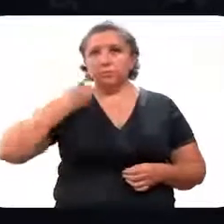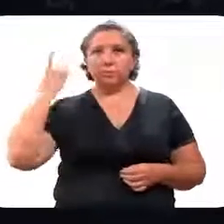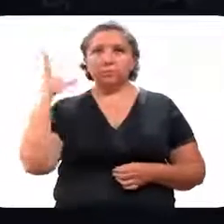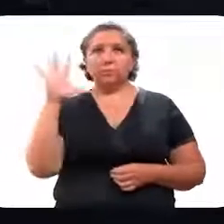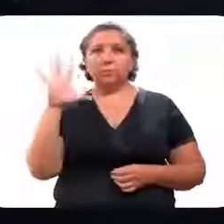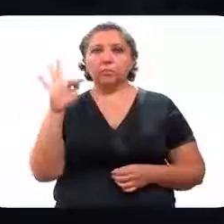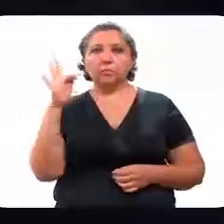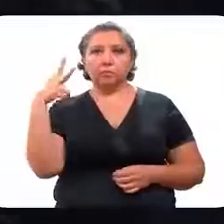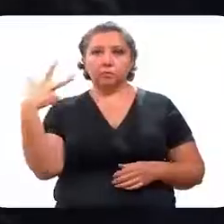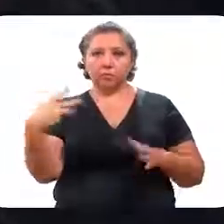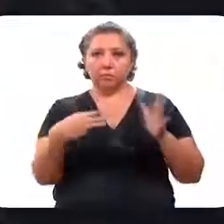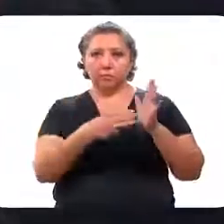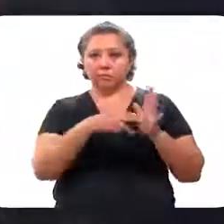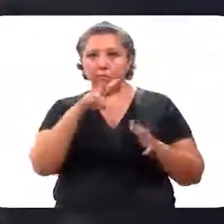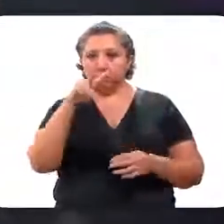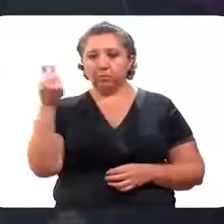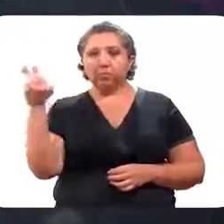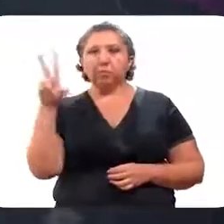diagnosticado